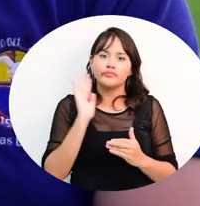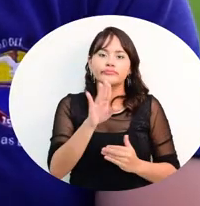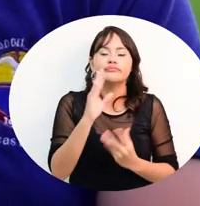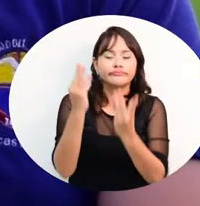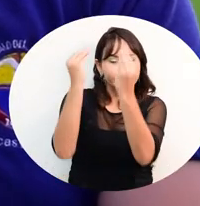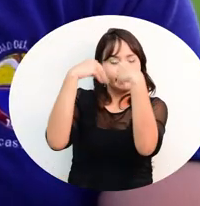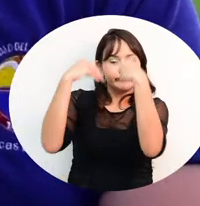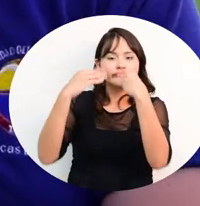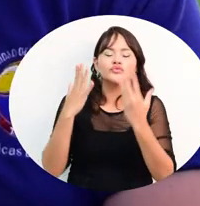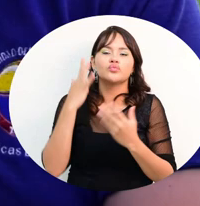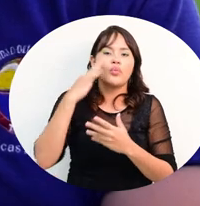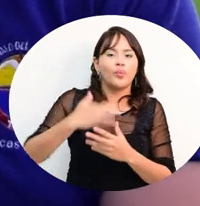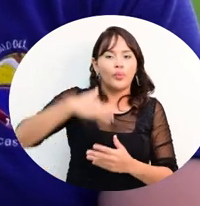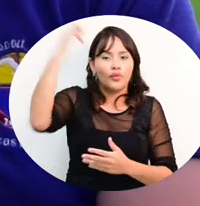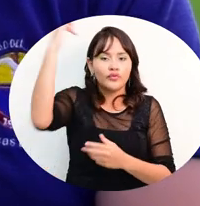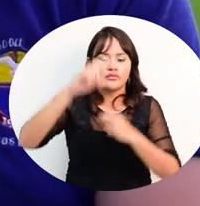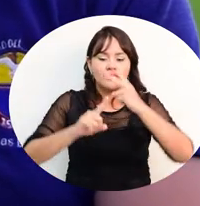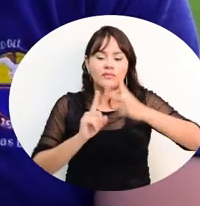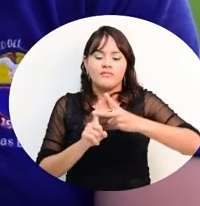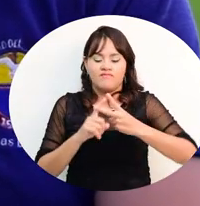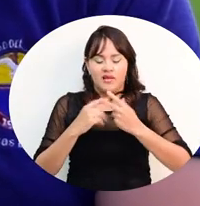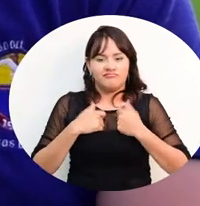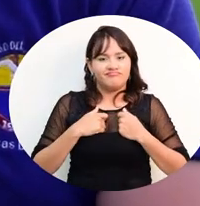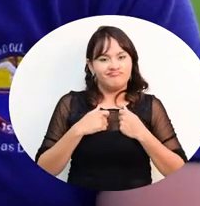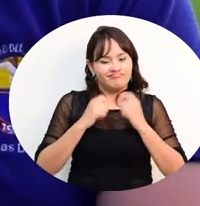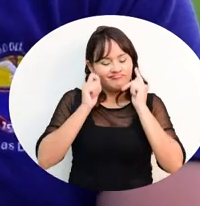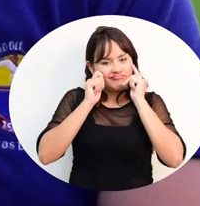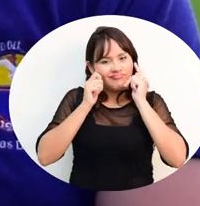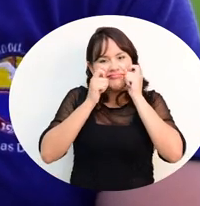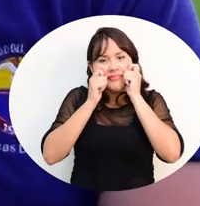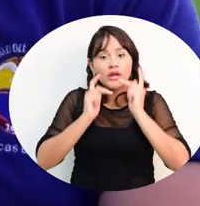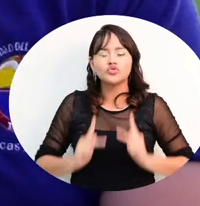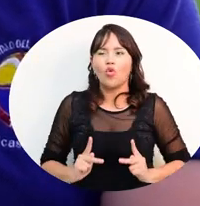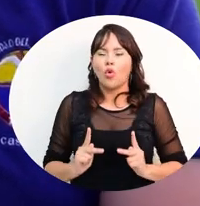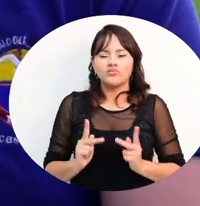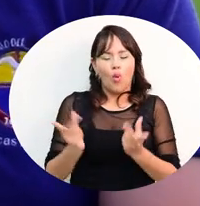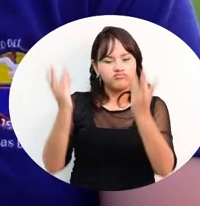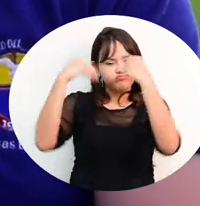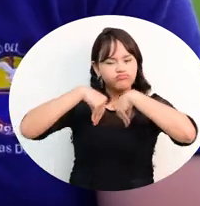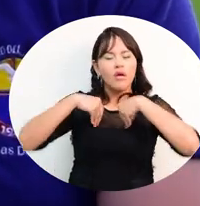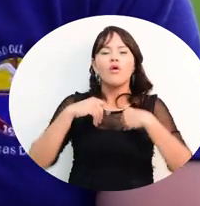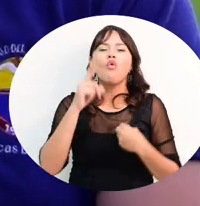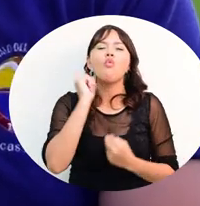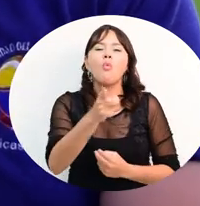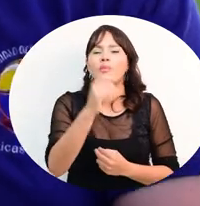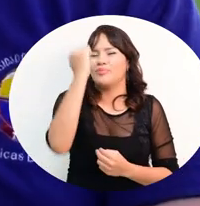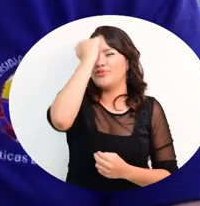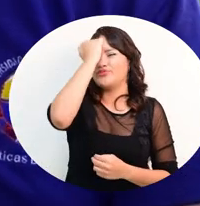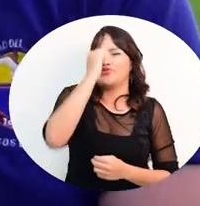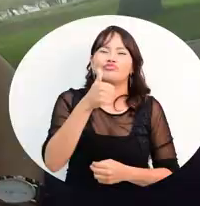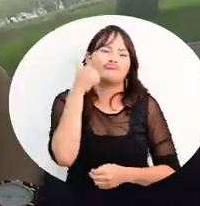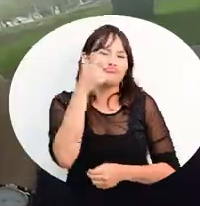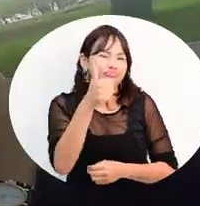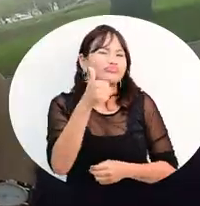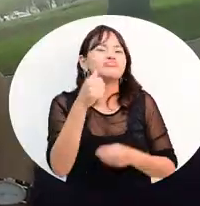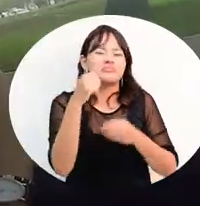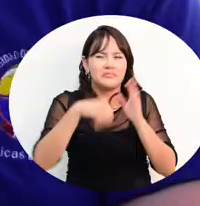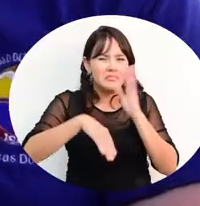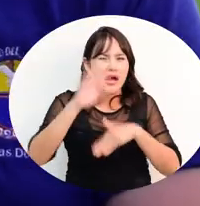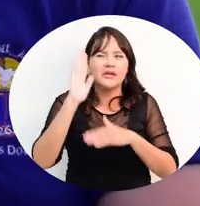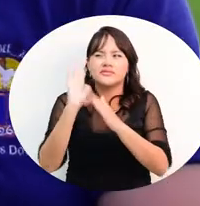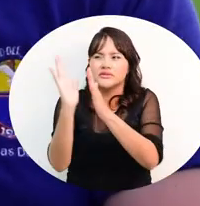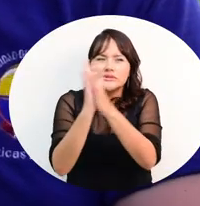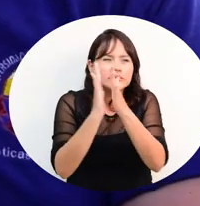formación como profesional y muchas partes como persona se debió a muchos buenos docentes que tuve aquí en la universidad, a las